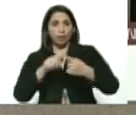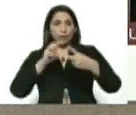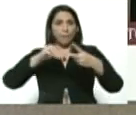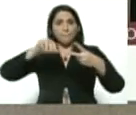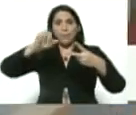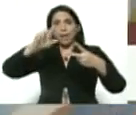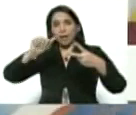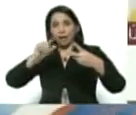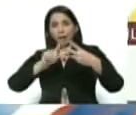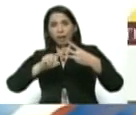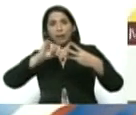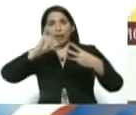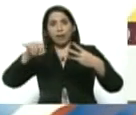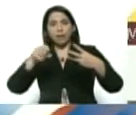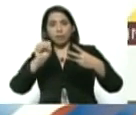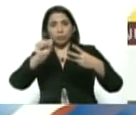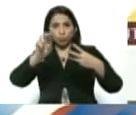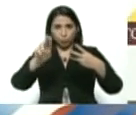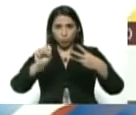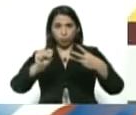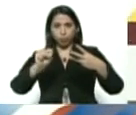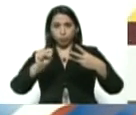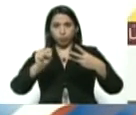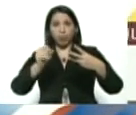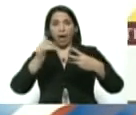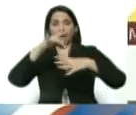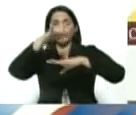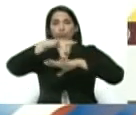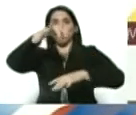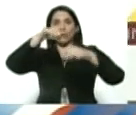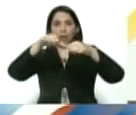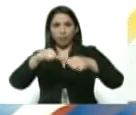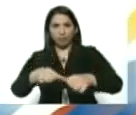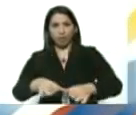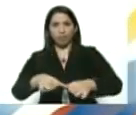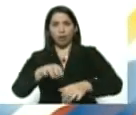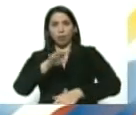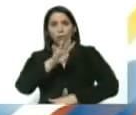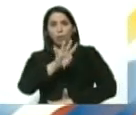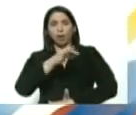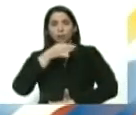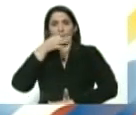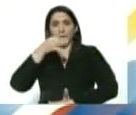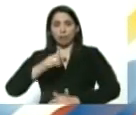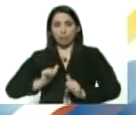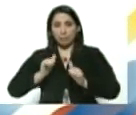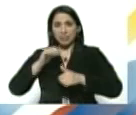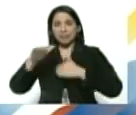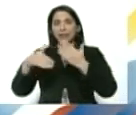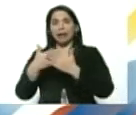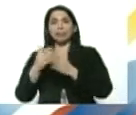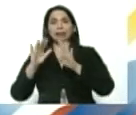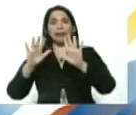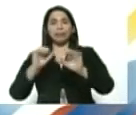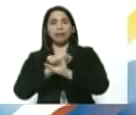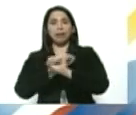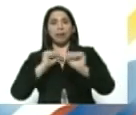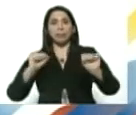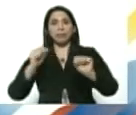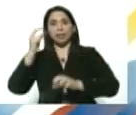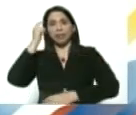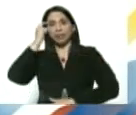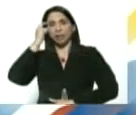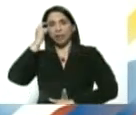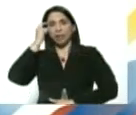jesús maría semprúm entran en toques de queda desde las cuatro de la tarde hasta las diez de la mañana del día